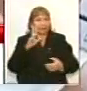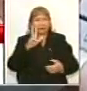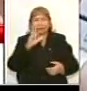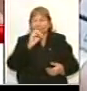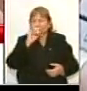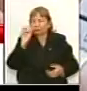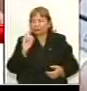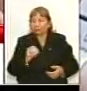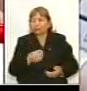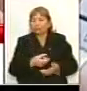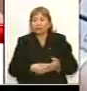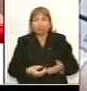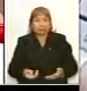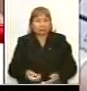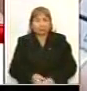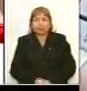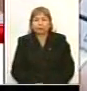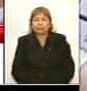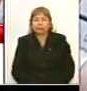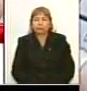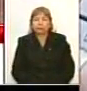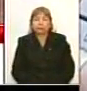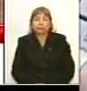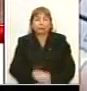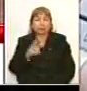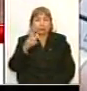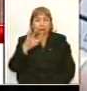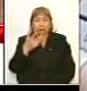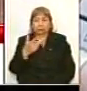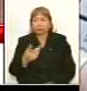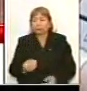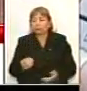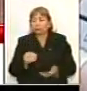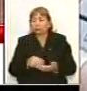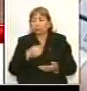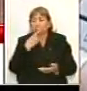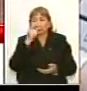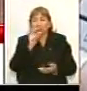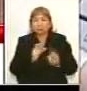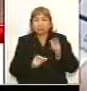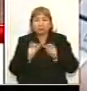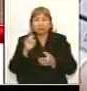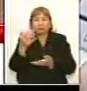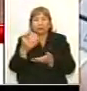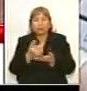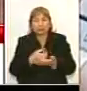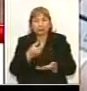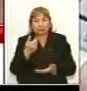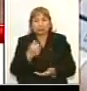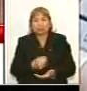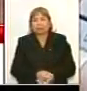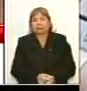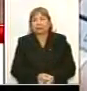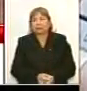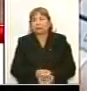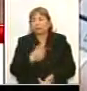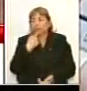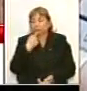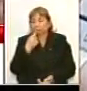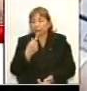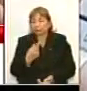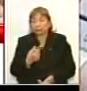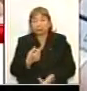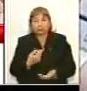los afiliados. En tercer lugar, señor, hay personas que están sacando o están percibiendo, como bien se ha dicho, y esto